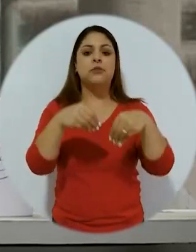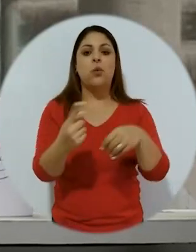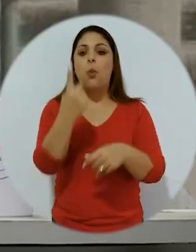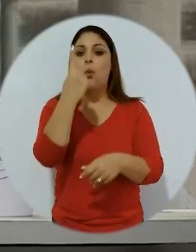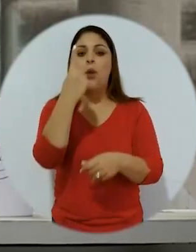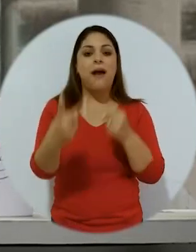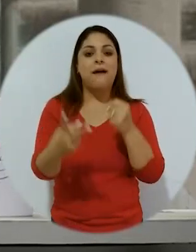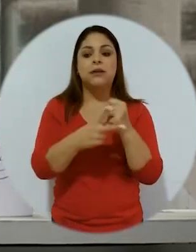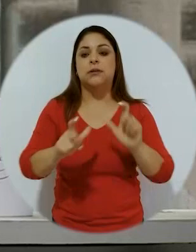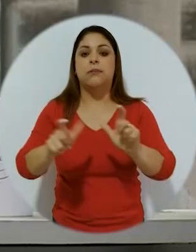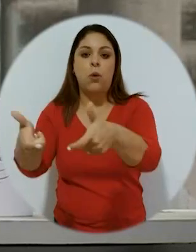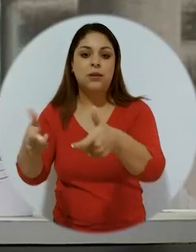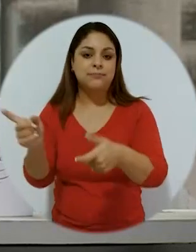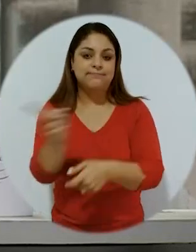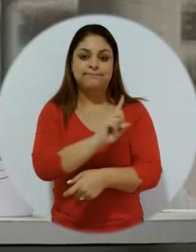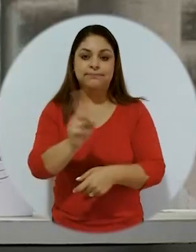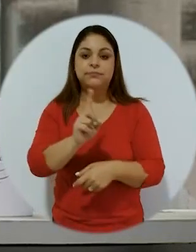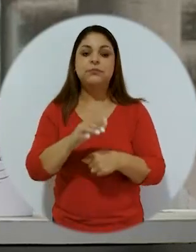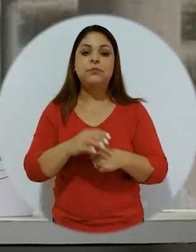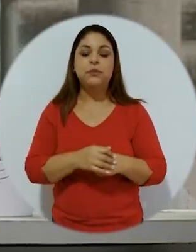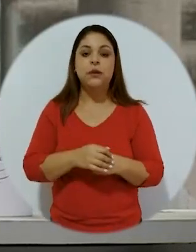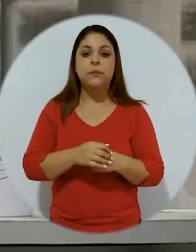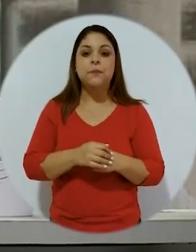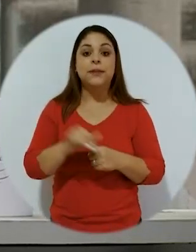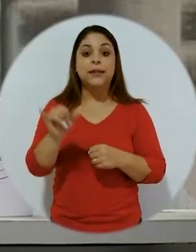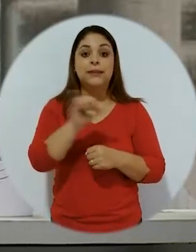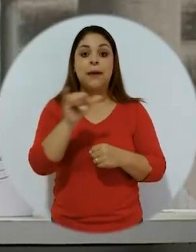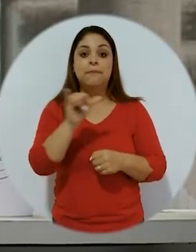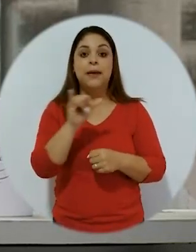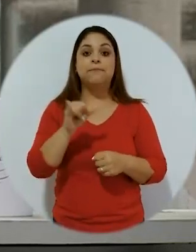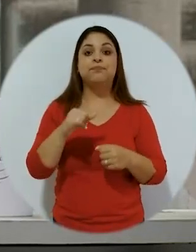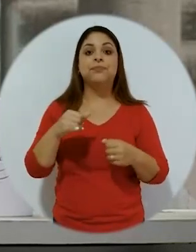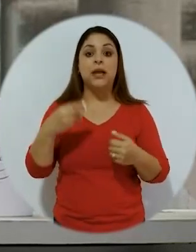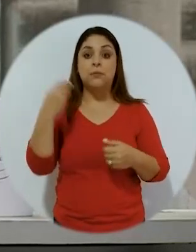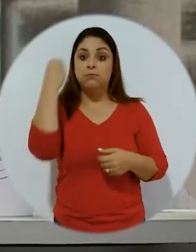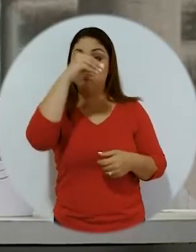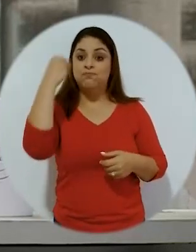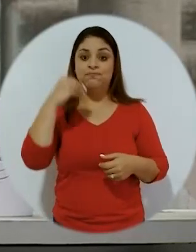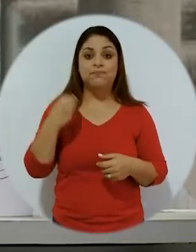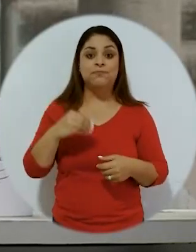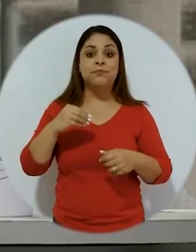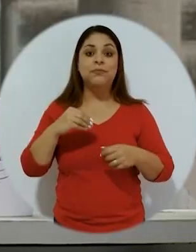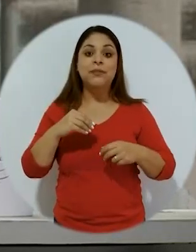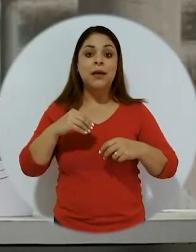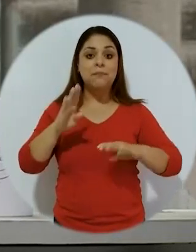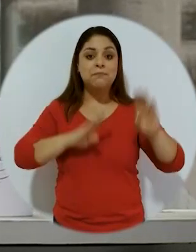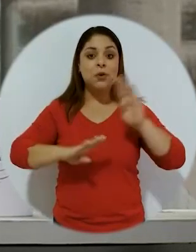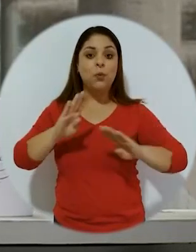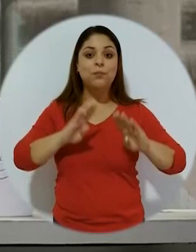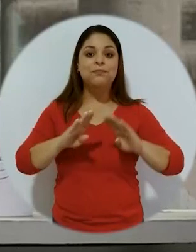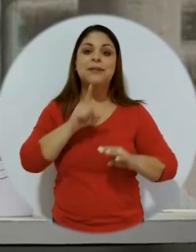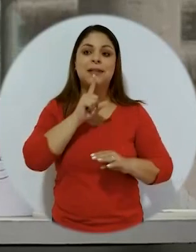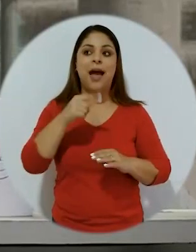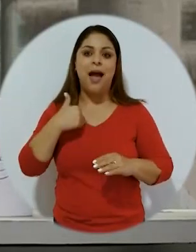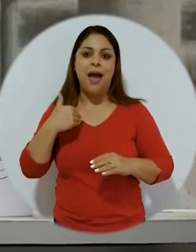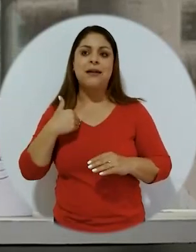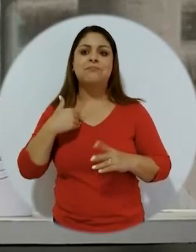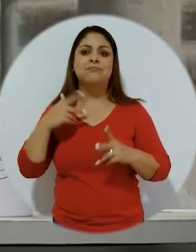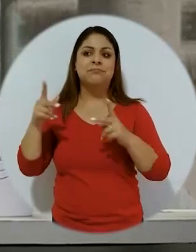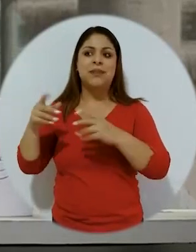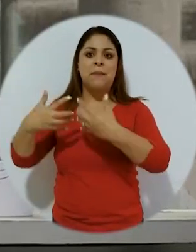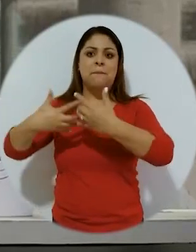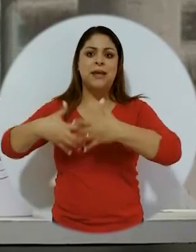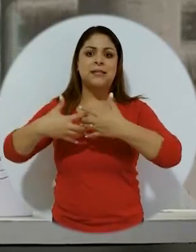toda la parte de bioplásticos. La parte de biocosmética, por ejemplo, vemos empresas nacionales desarrollando productos a partir, no